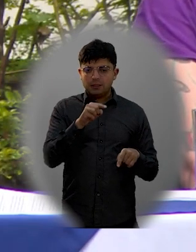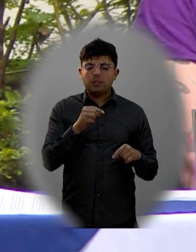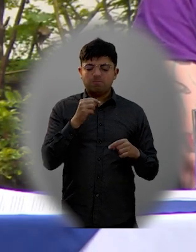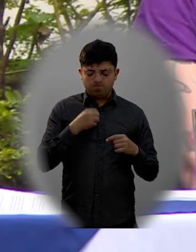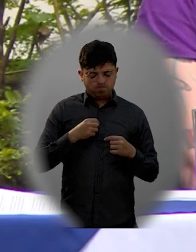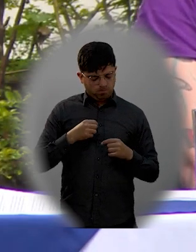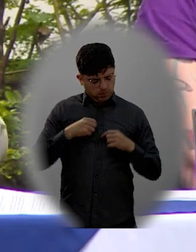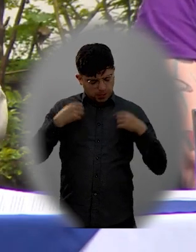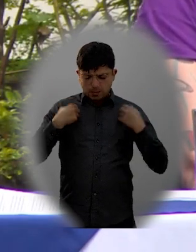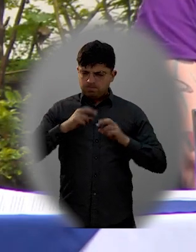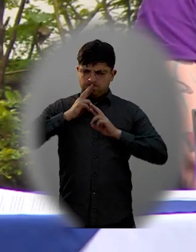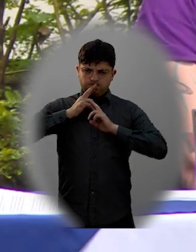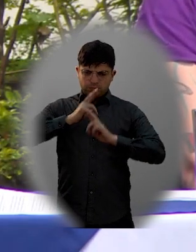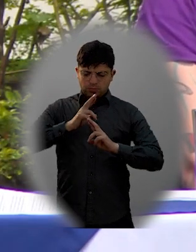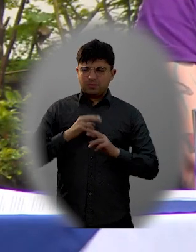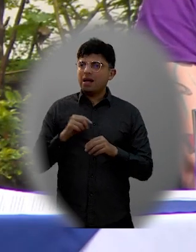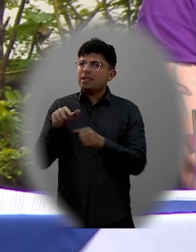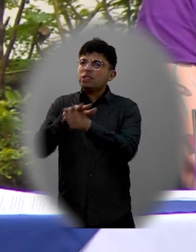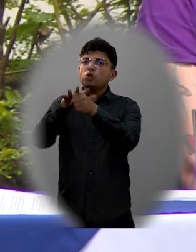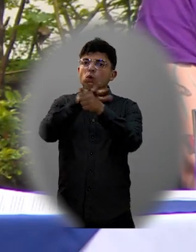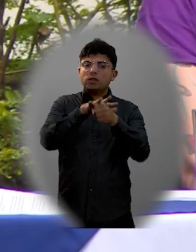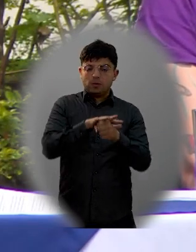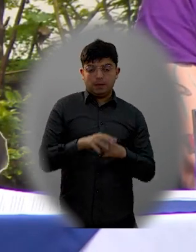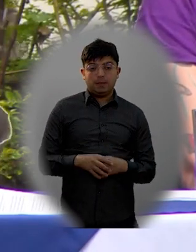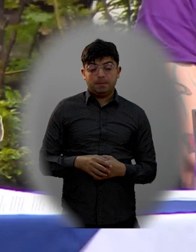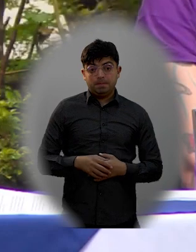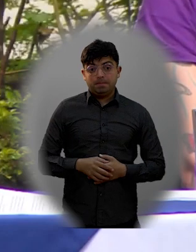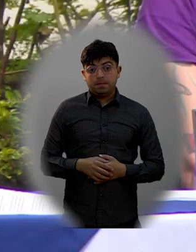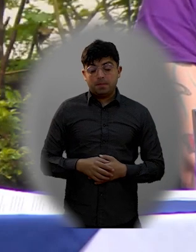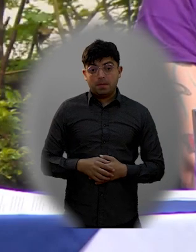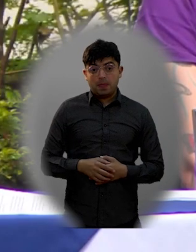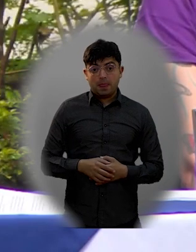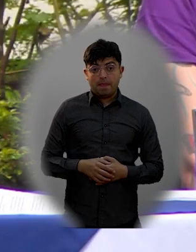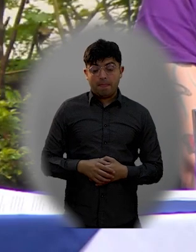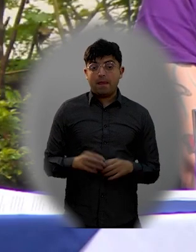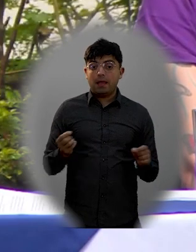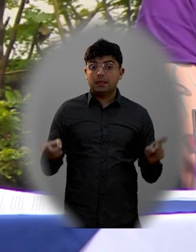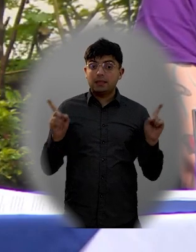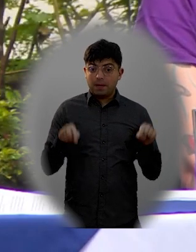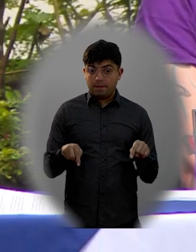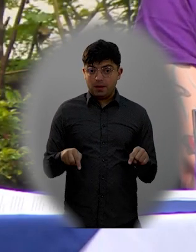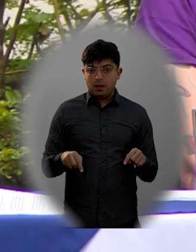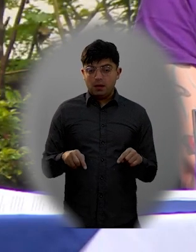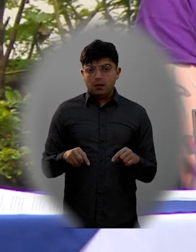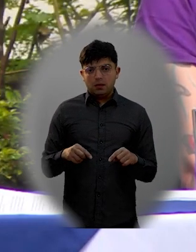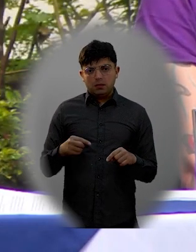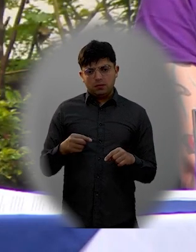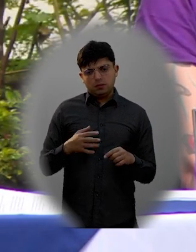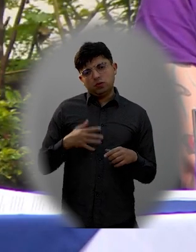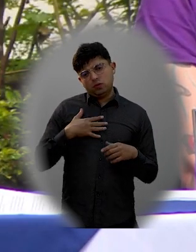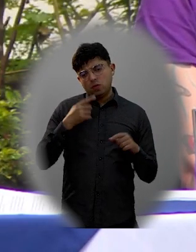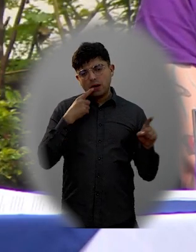las que han reaccionado frente a esto que está pasando. Y también tenía una pregunta sobre el tema